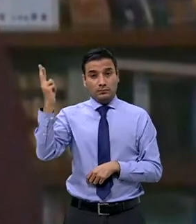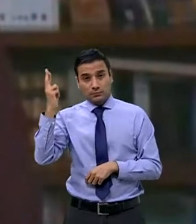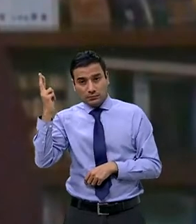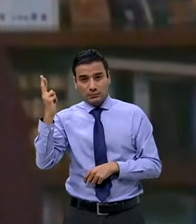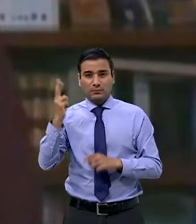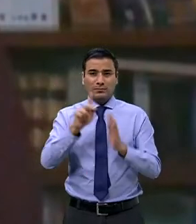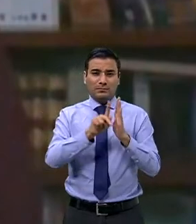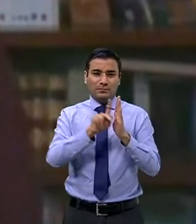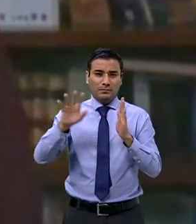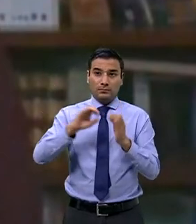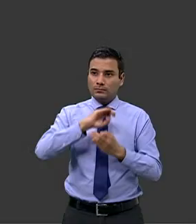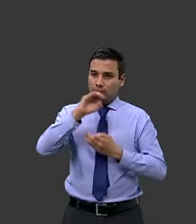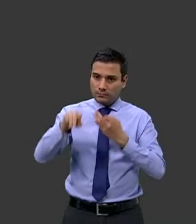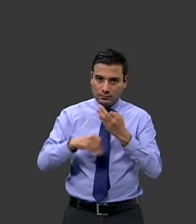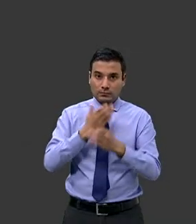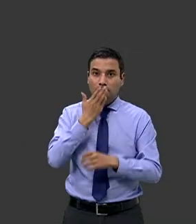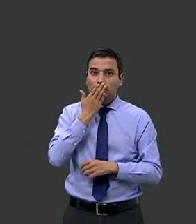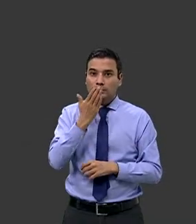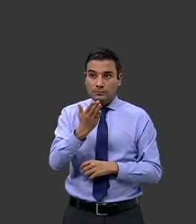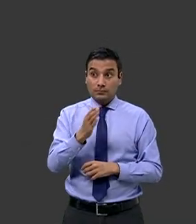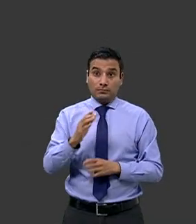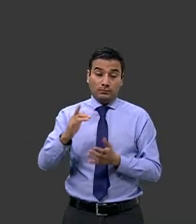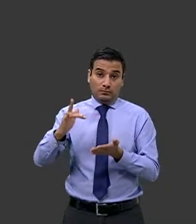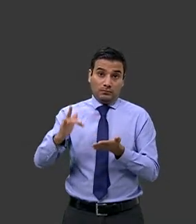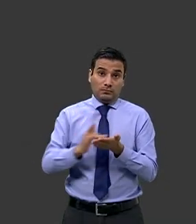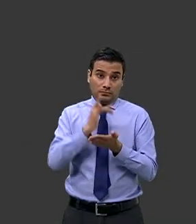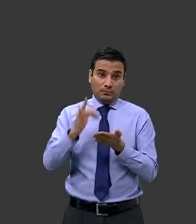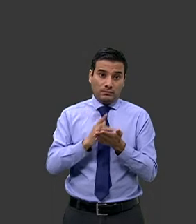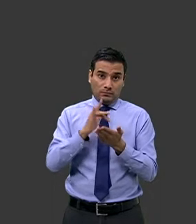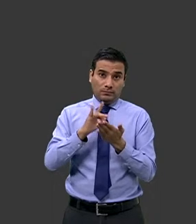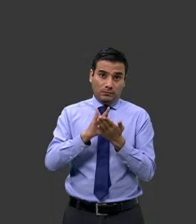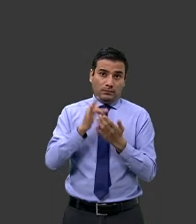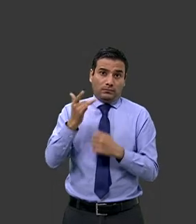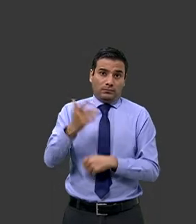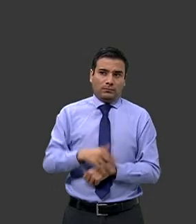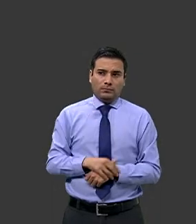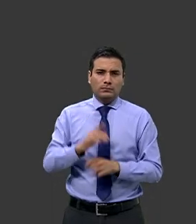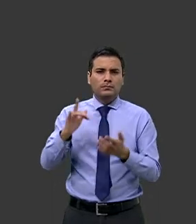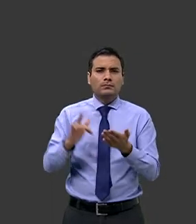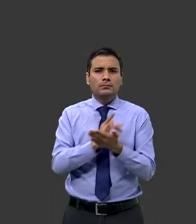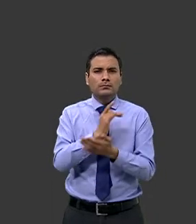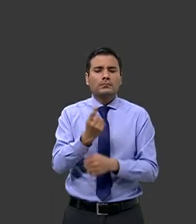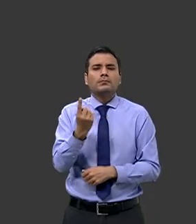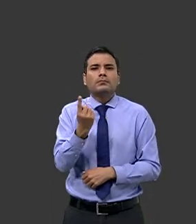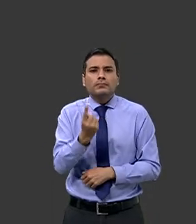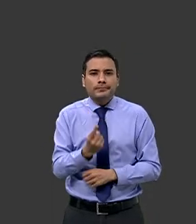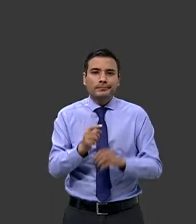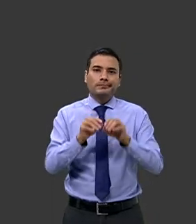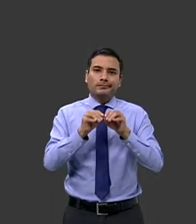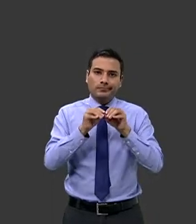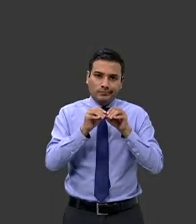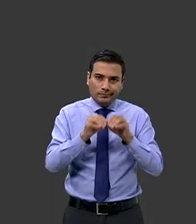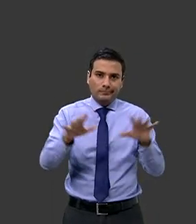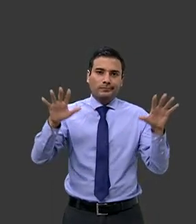conjunto porque nos ayudaron en la difusión a todas